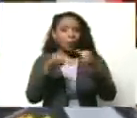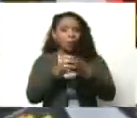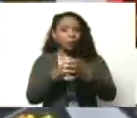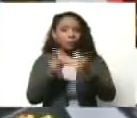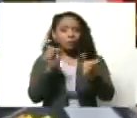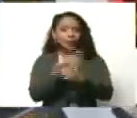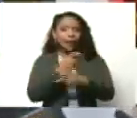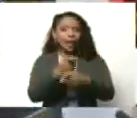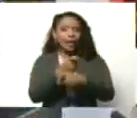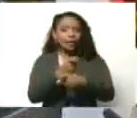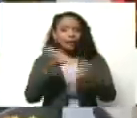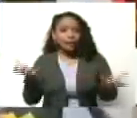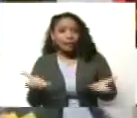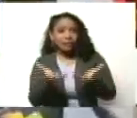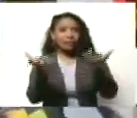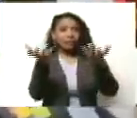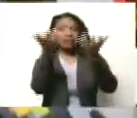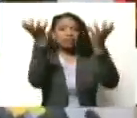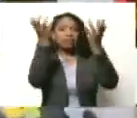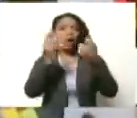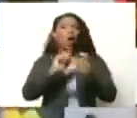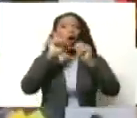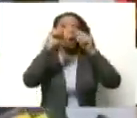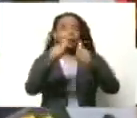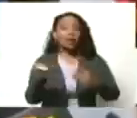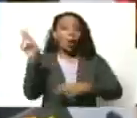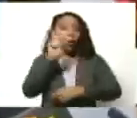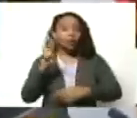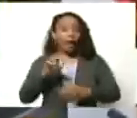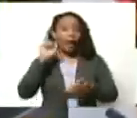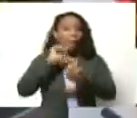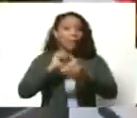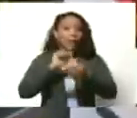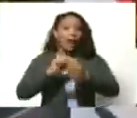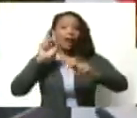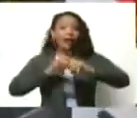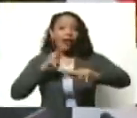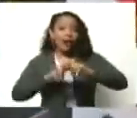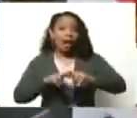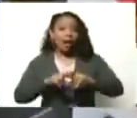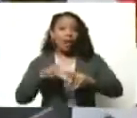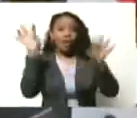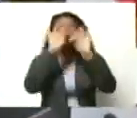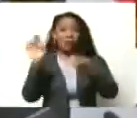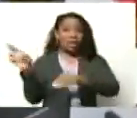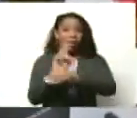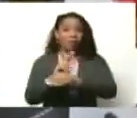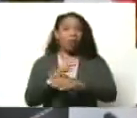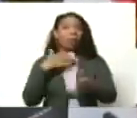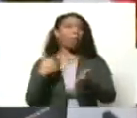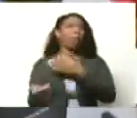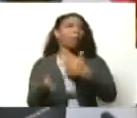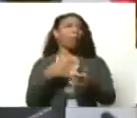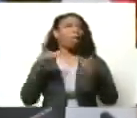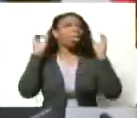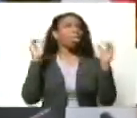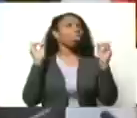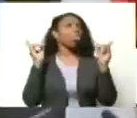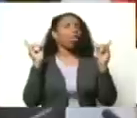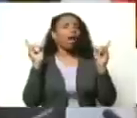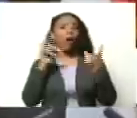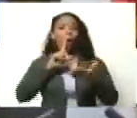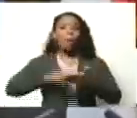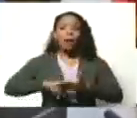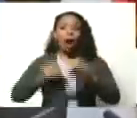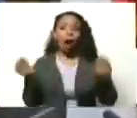gases de efecto invernadero y comienzan a utilizar el carbón de manera excesiva, No les importa cumplir los acuerdos que se